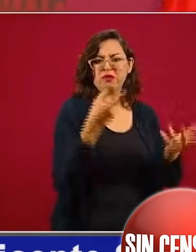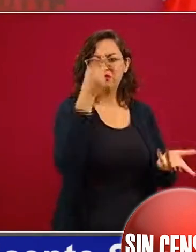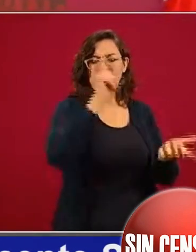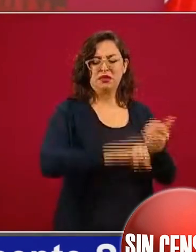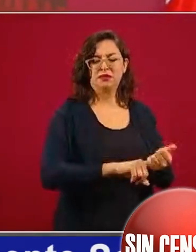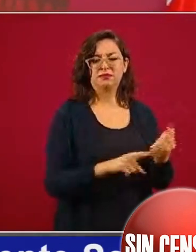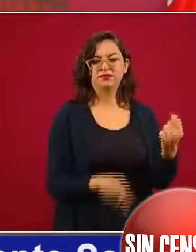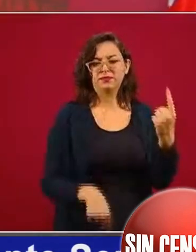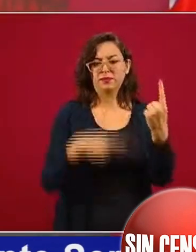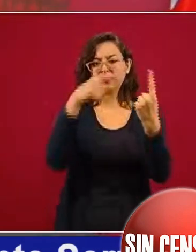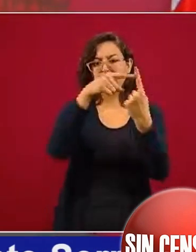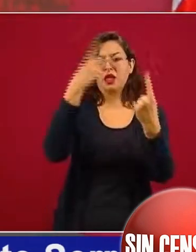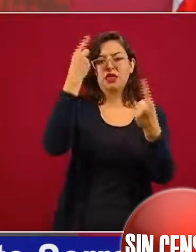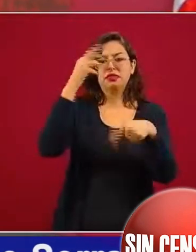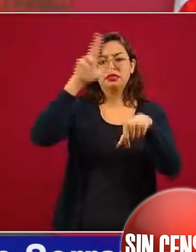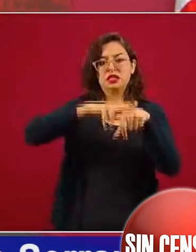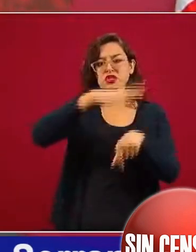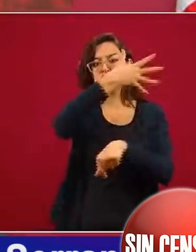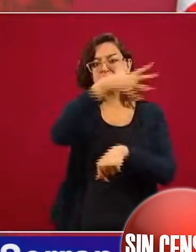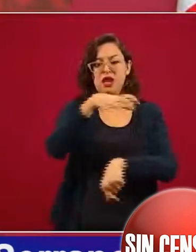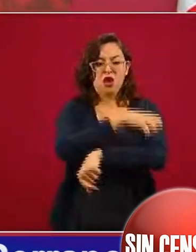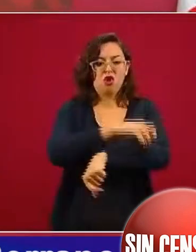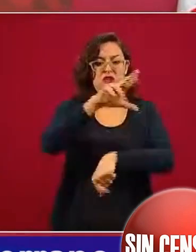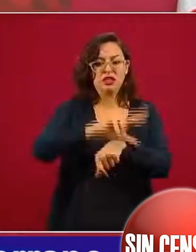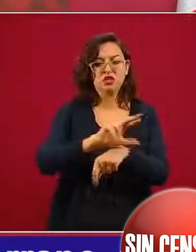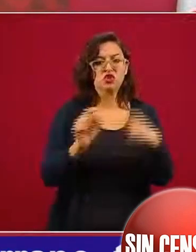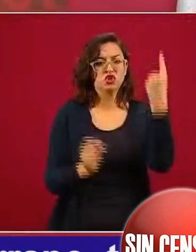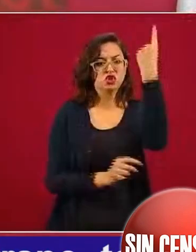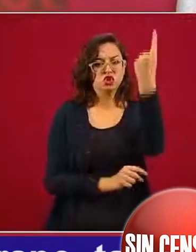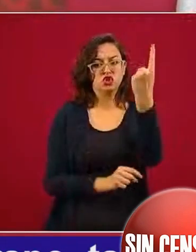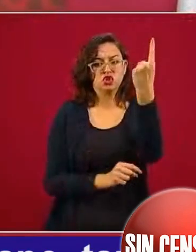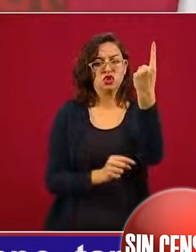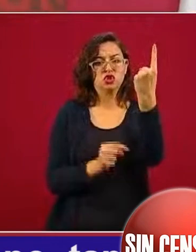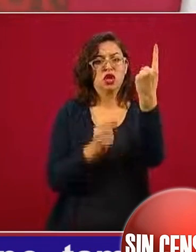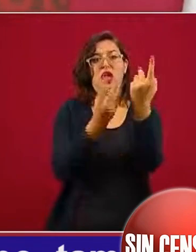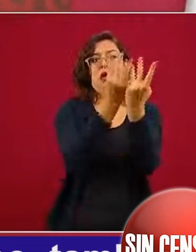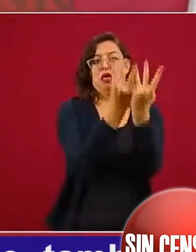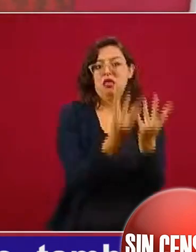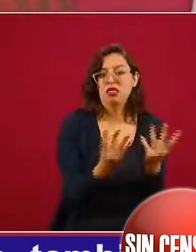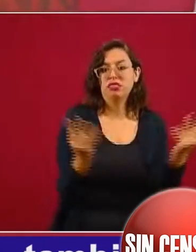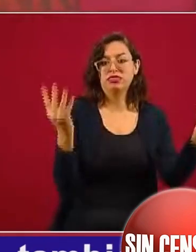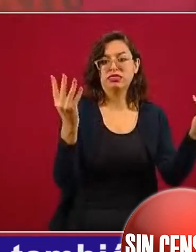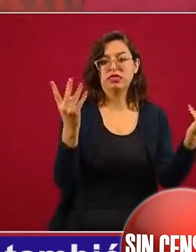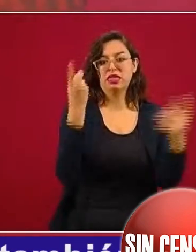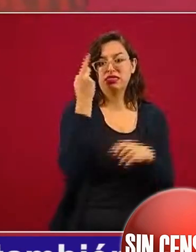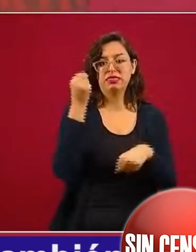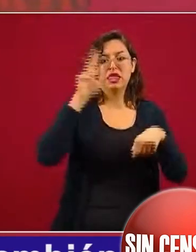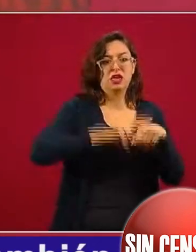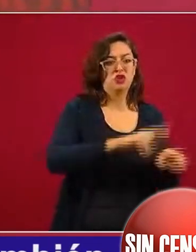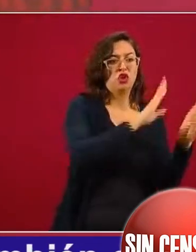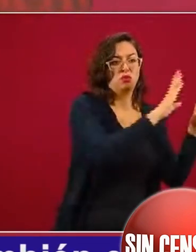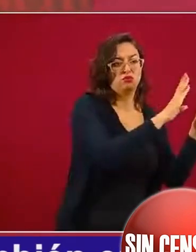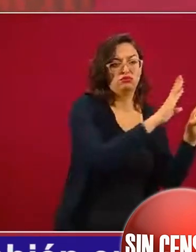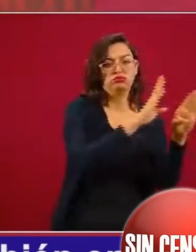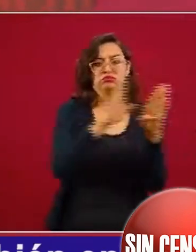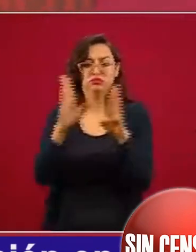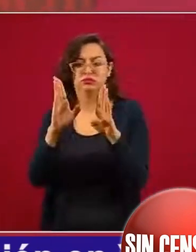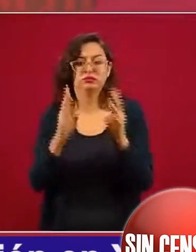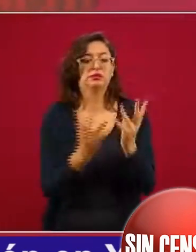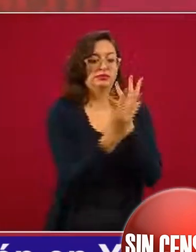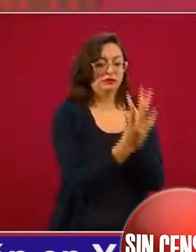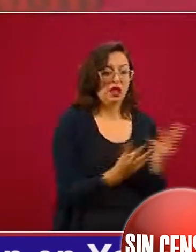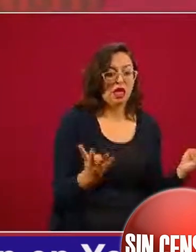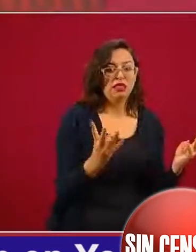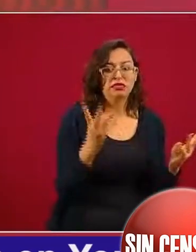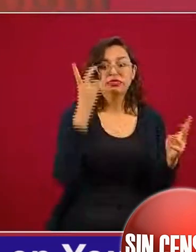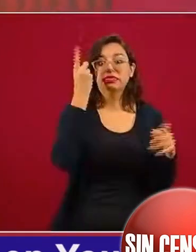es dirección general o coordinación general, direcciones específicas,